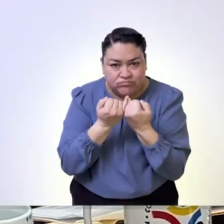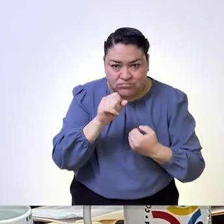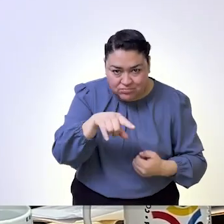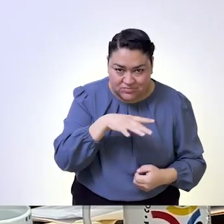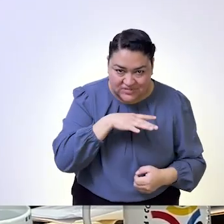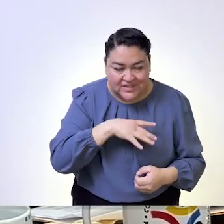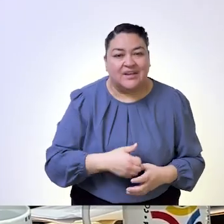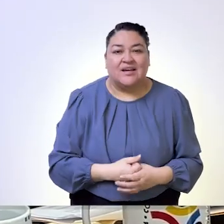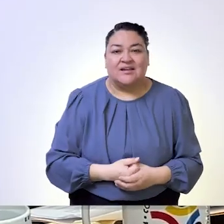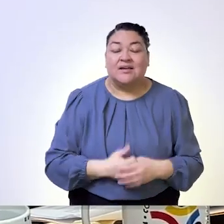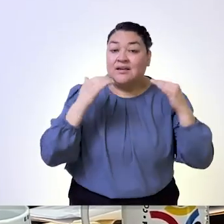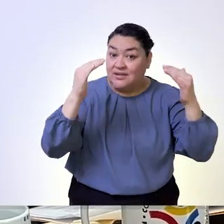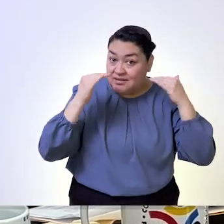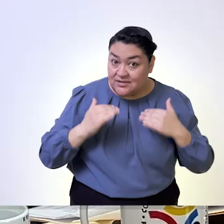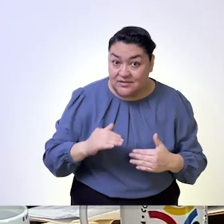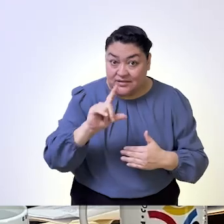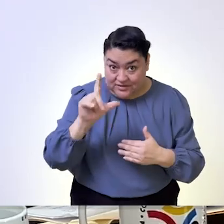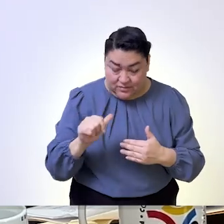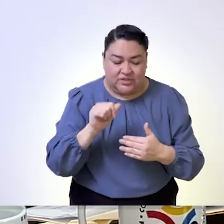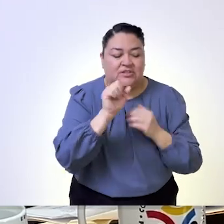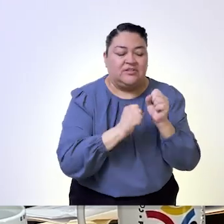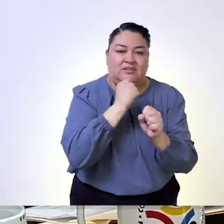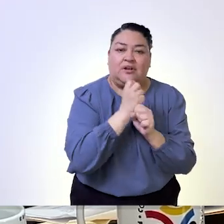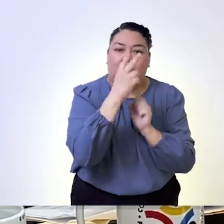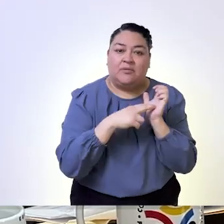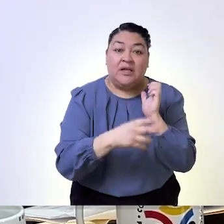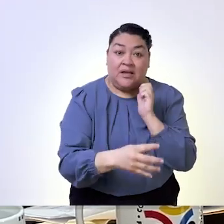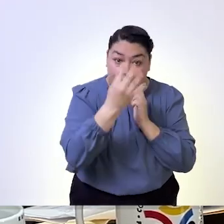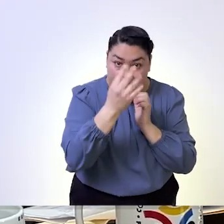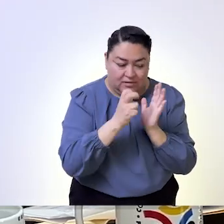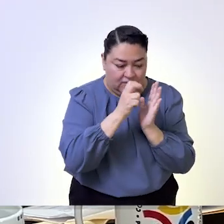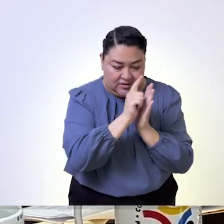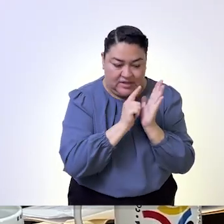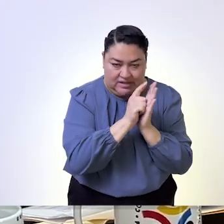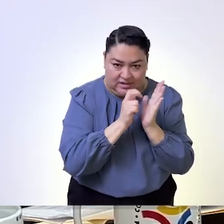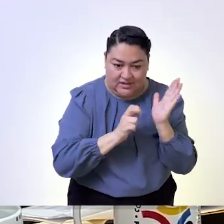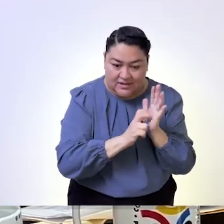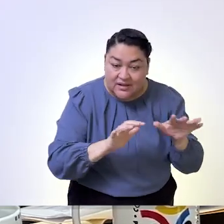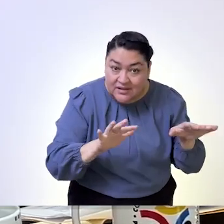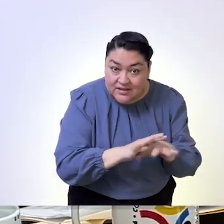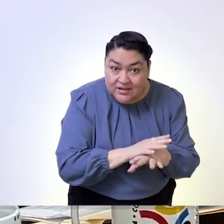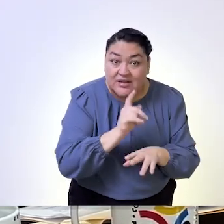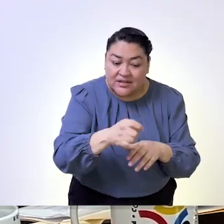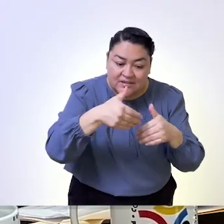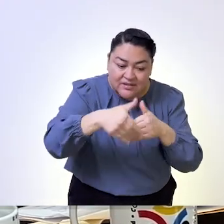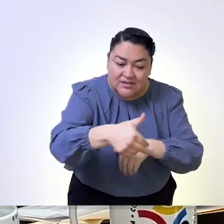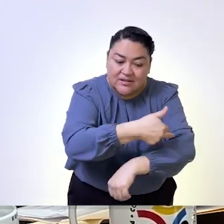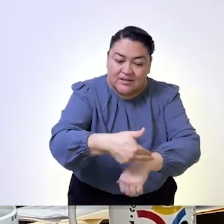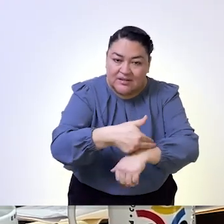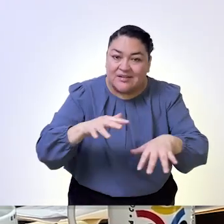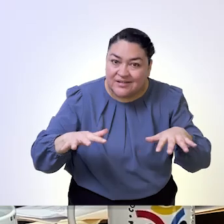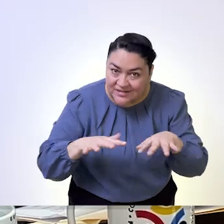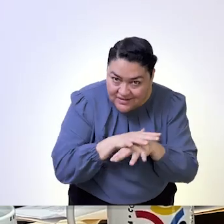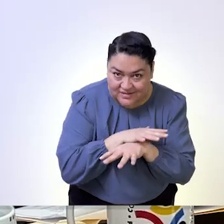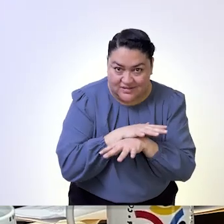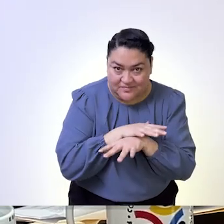en particular el derecho a la no discriminación. Después de la reforma del 2014, sí, se unifican los